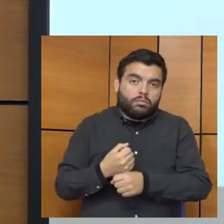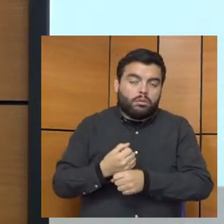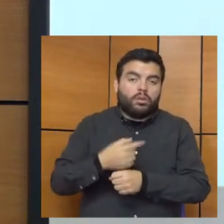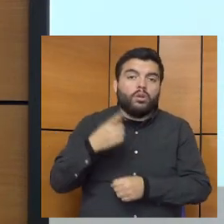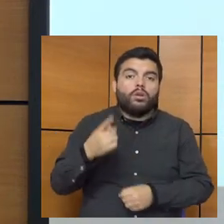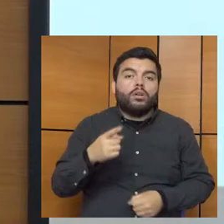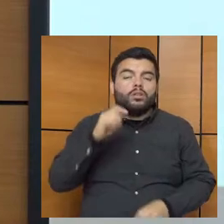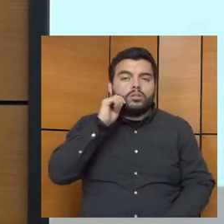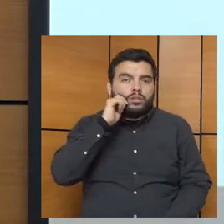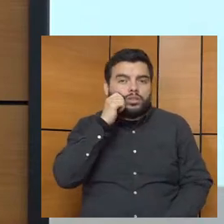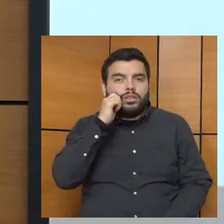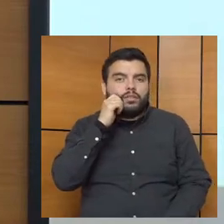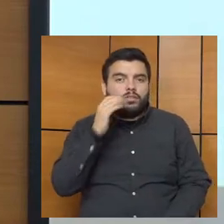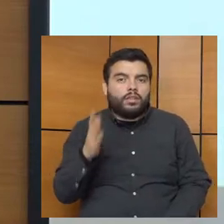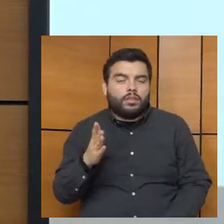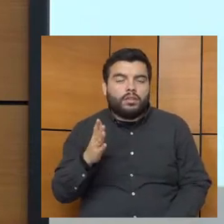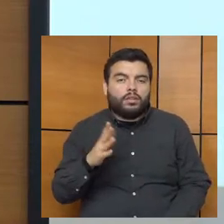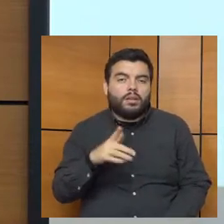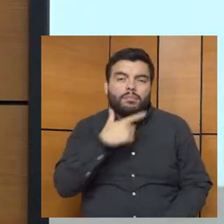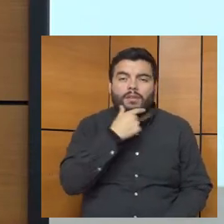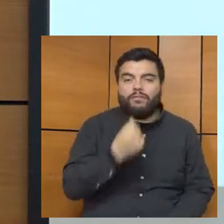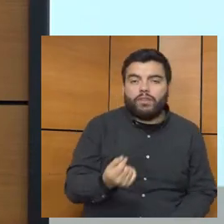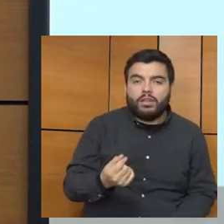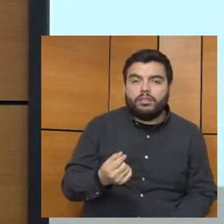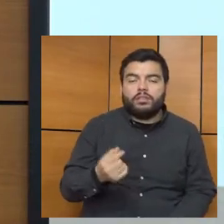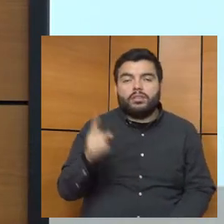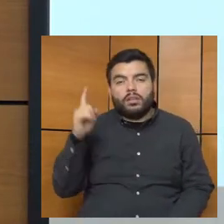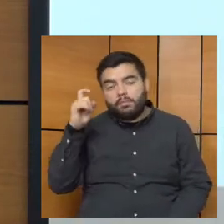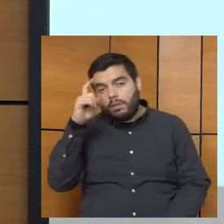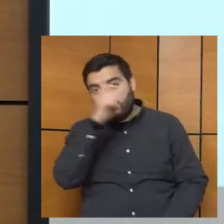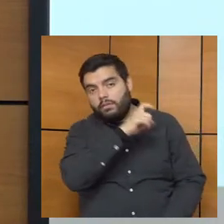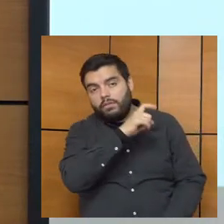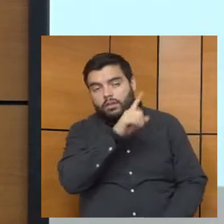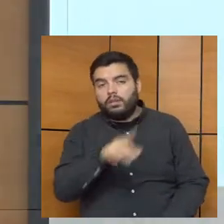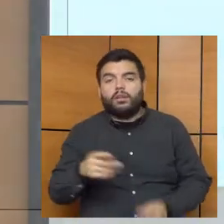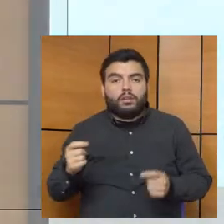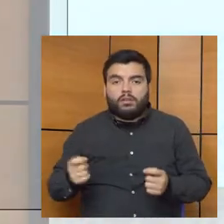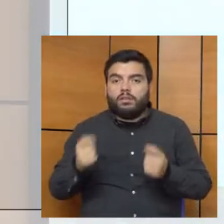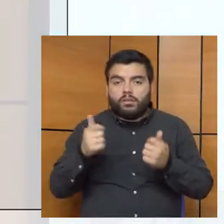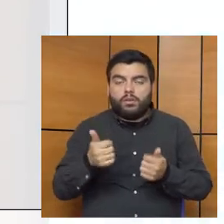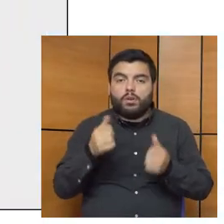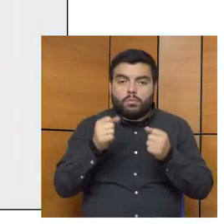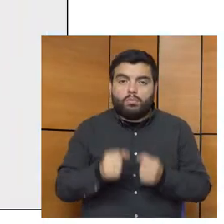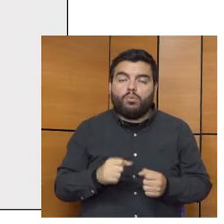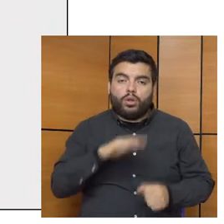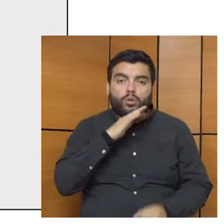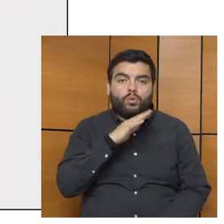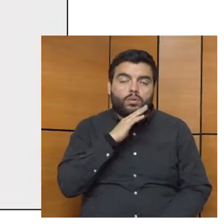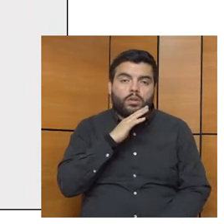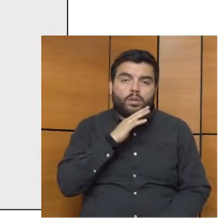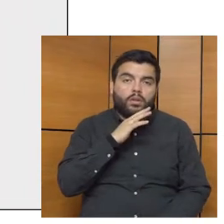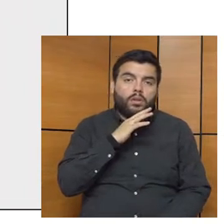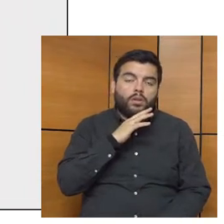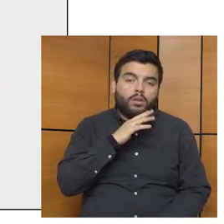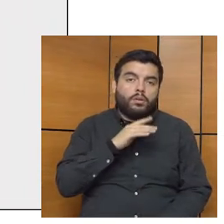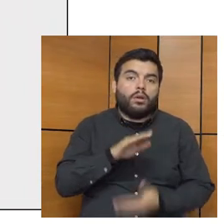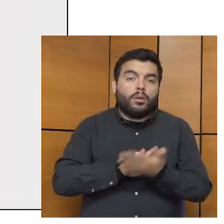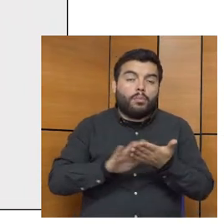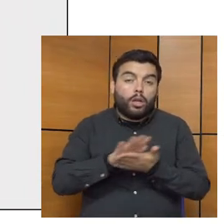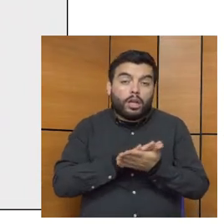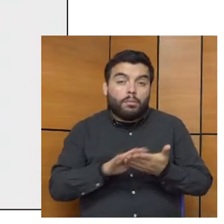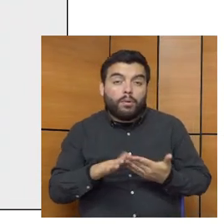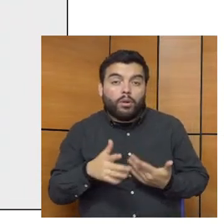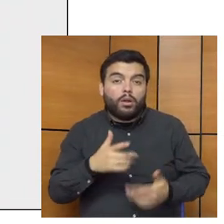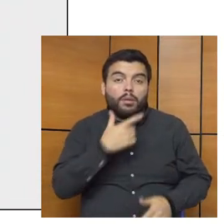la gente que lo encuentra más fácil, lo encuentra más difícil, tiene la misma intención de usar redes sociales. Punto. La otra variable sí explica, la condición facilitadora,